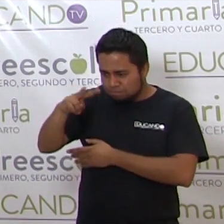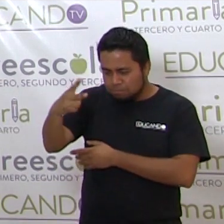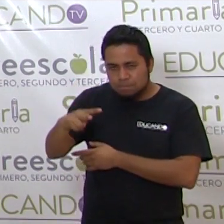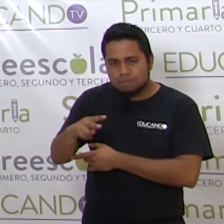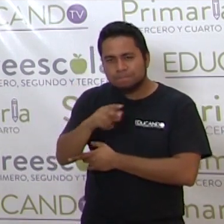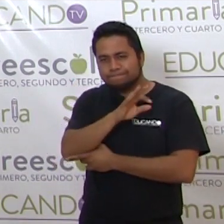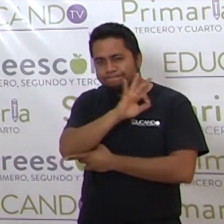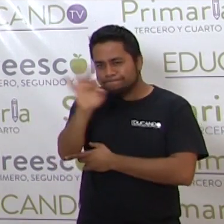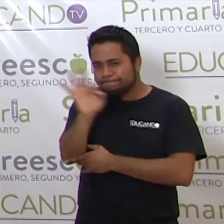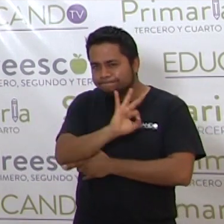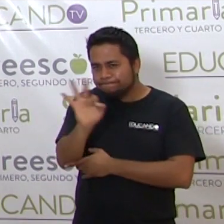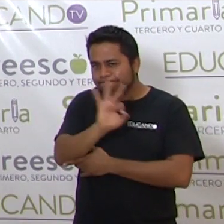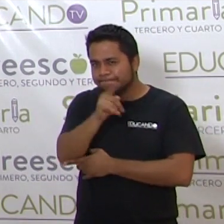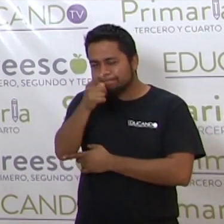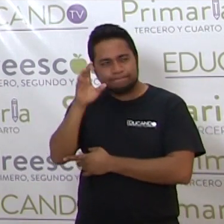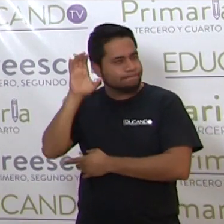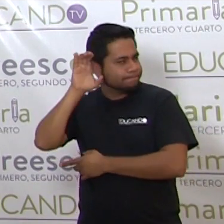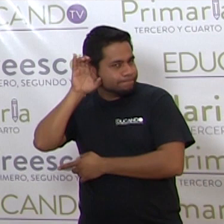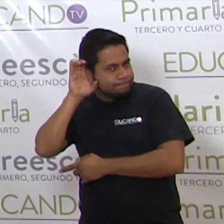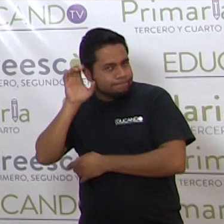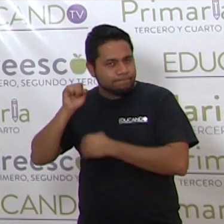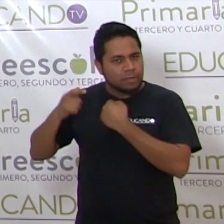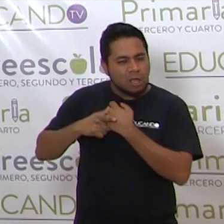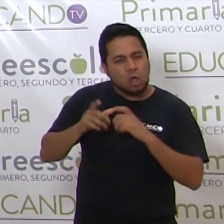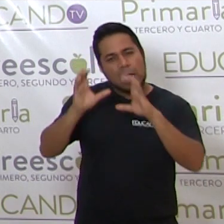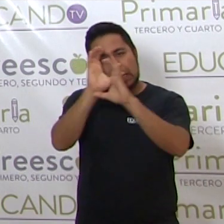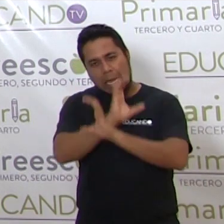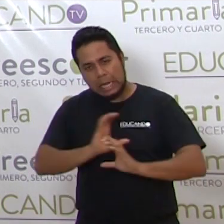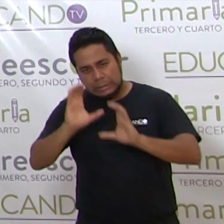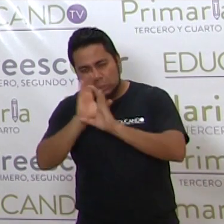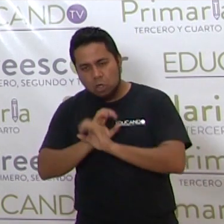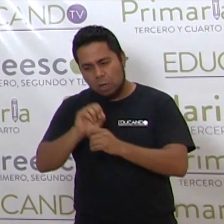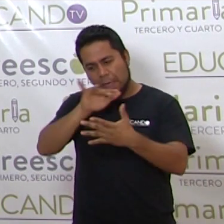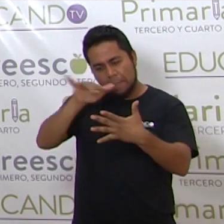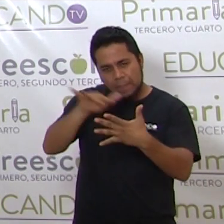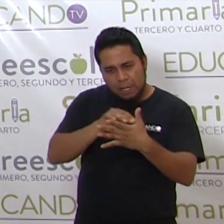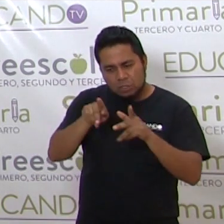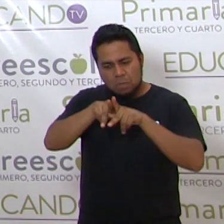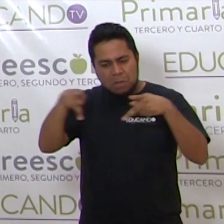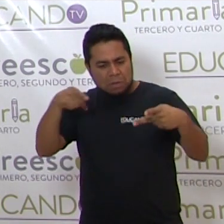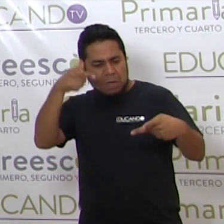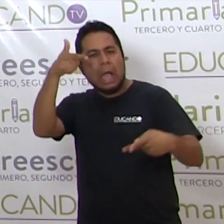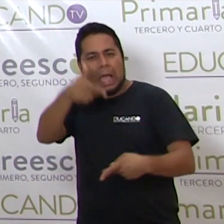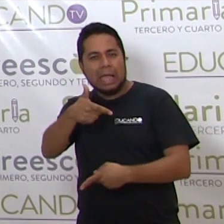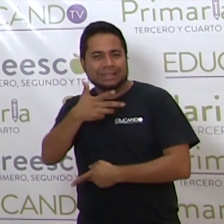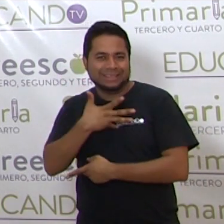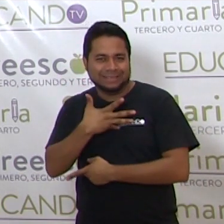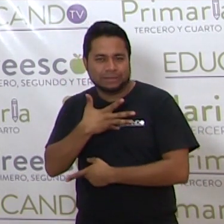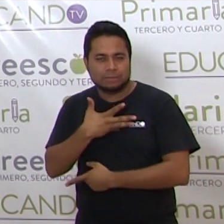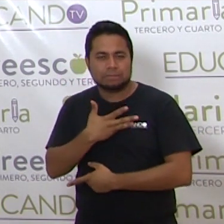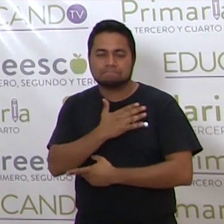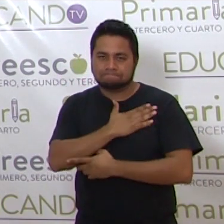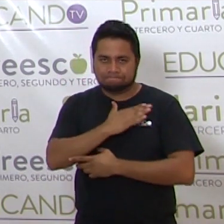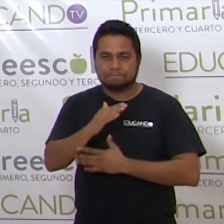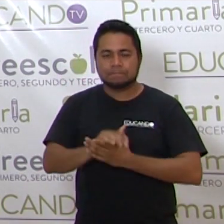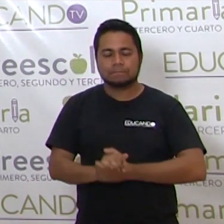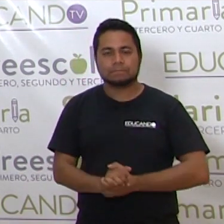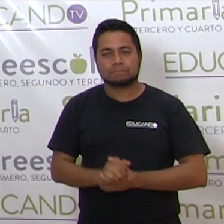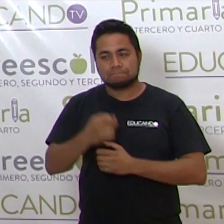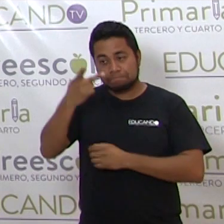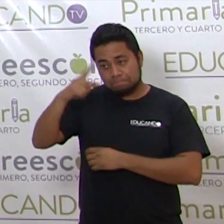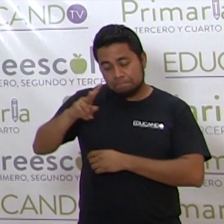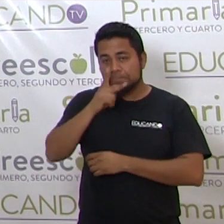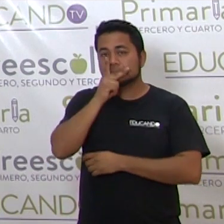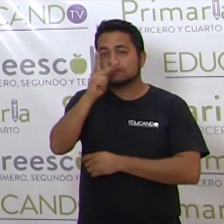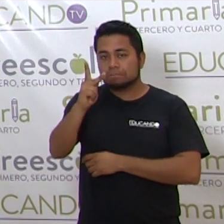han escuchado en alguna canción en algún texto en algún periódico bueno estas dos